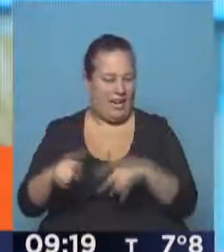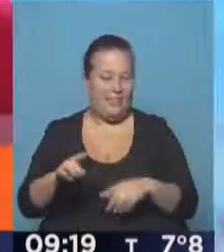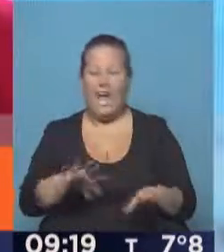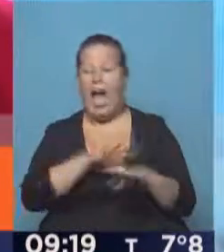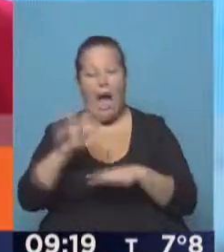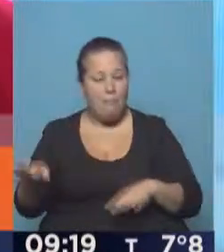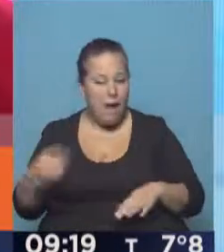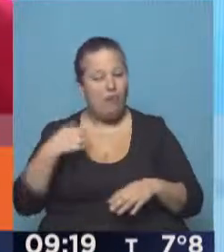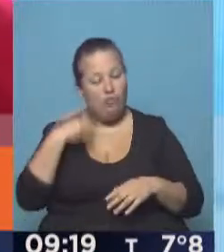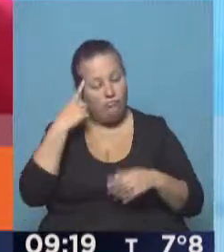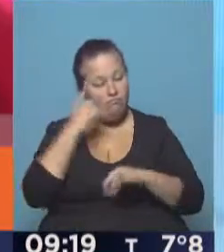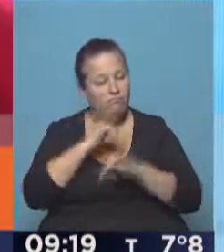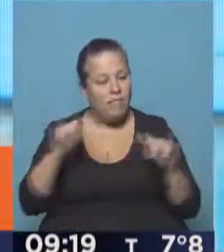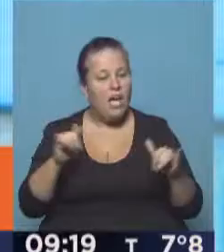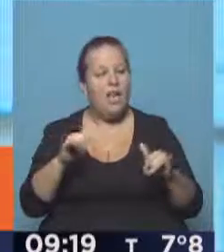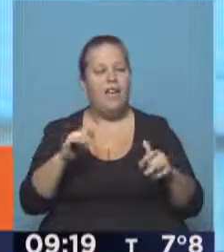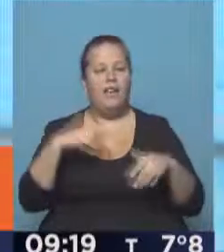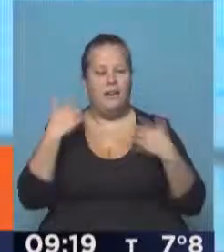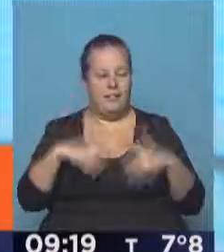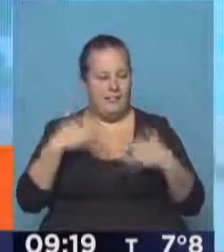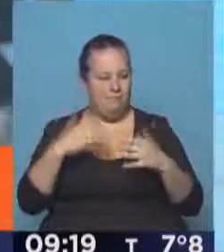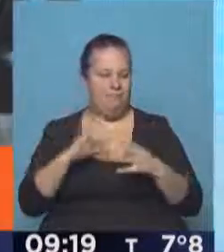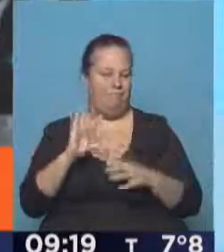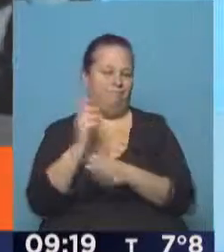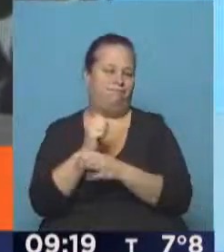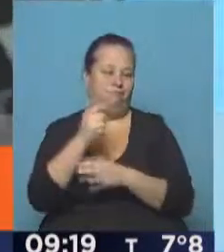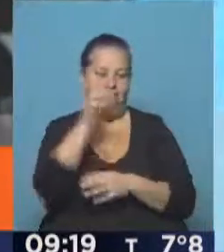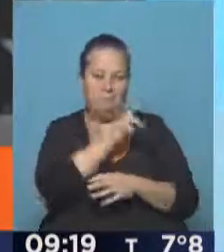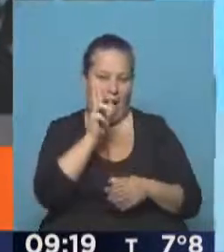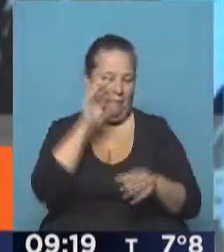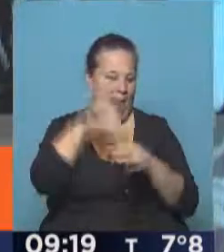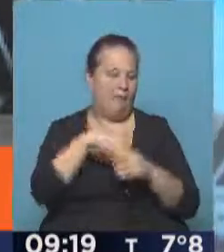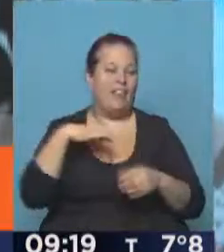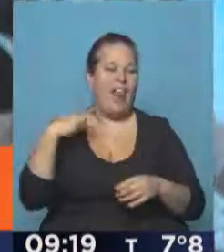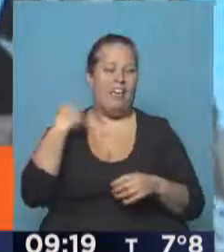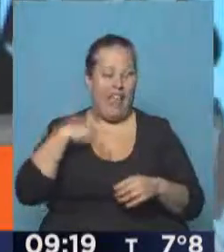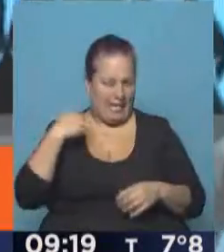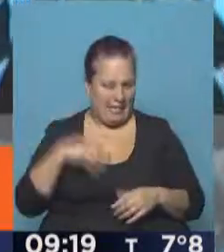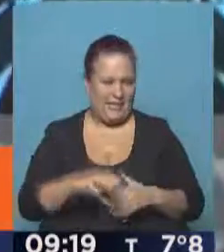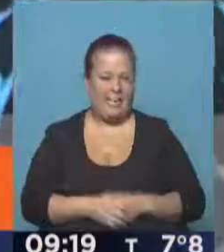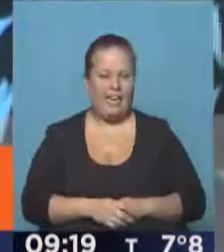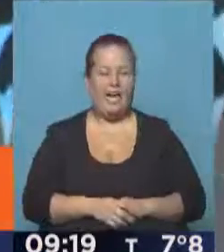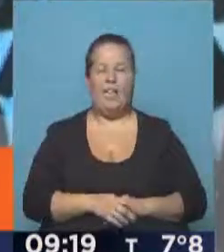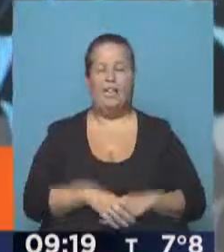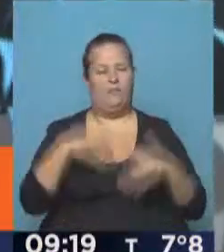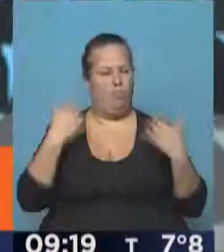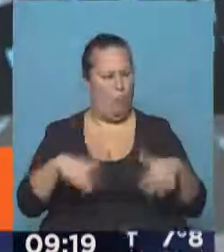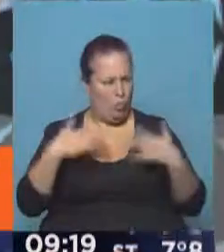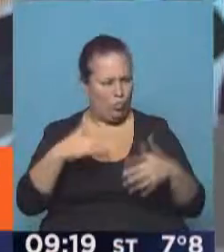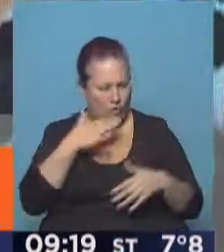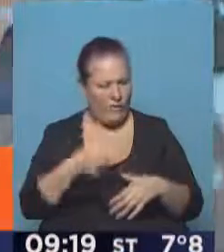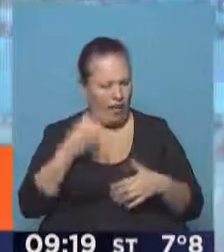lado, lo que yo advierto es un enorme protagonismo del Papa en la realidad argentina. Enorme,